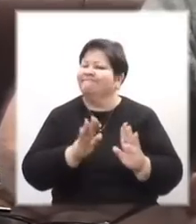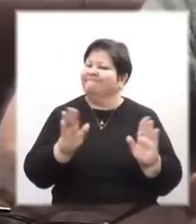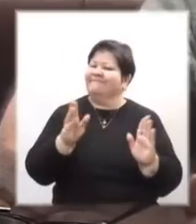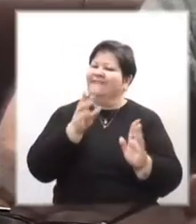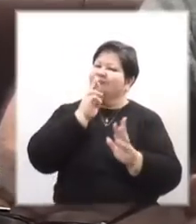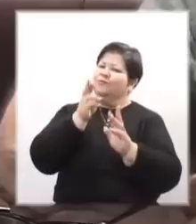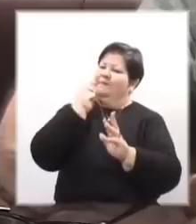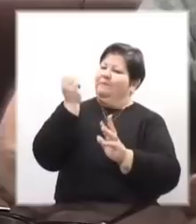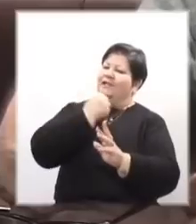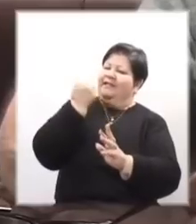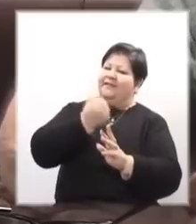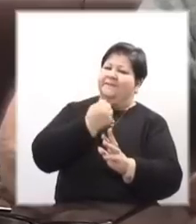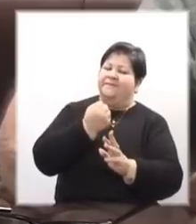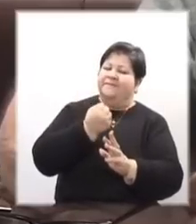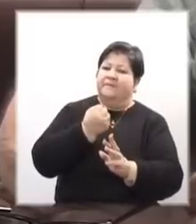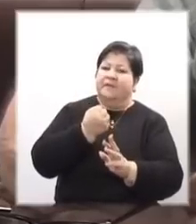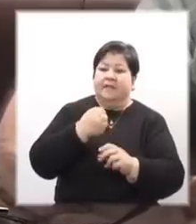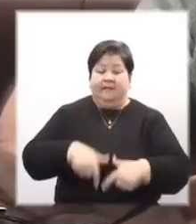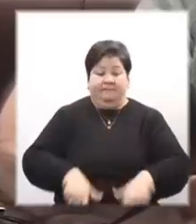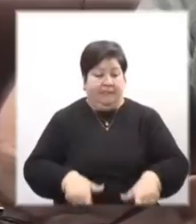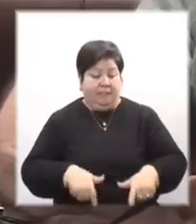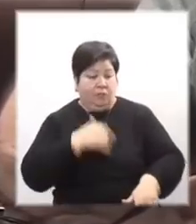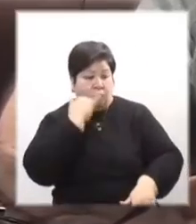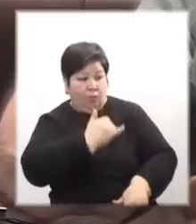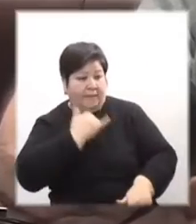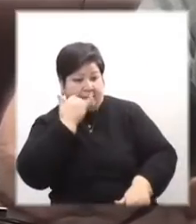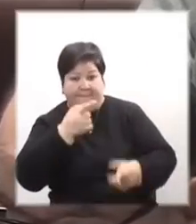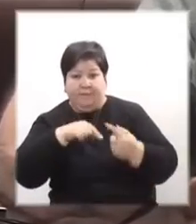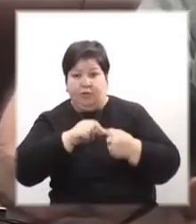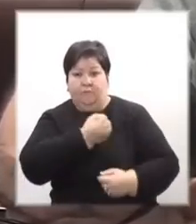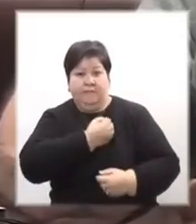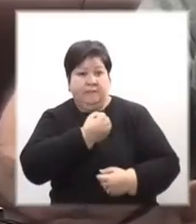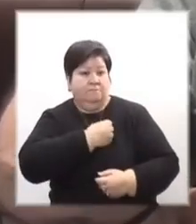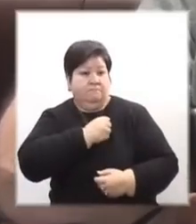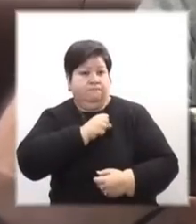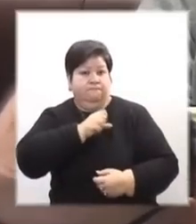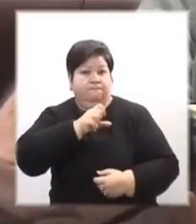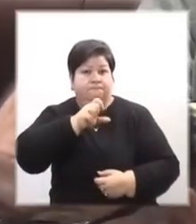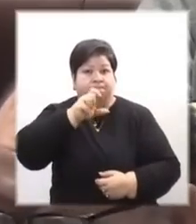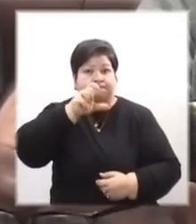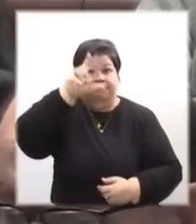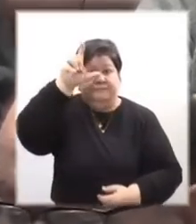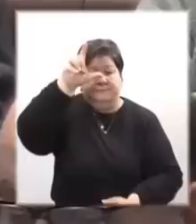El ministro relata una realidad, pero los homicidios crecen día a día.